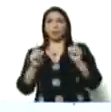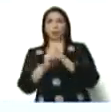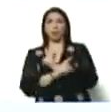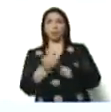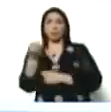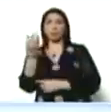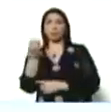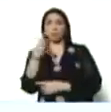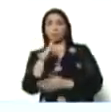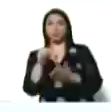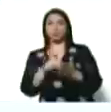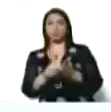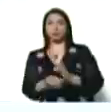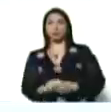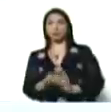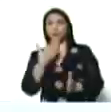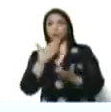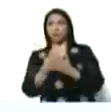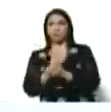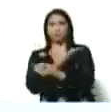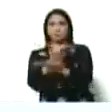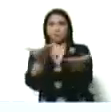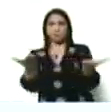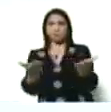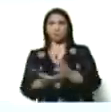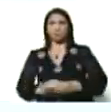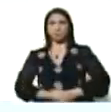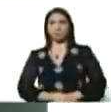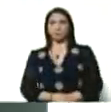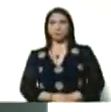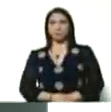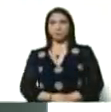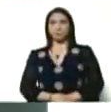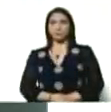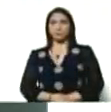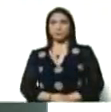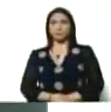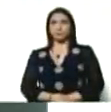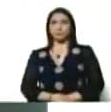Asamblea Nacional. Muchísimas gracias a todas y a todos.